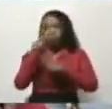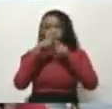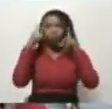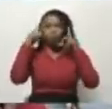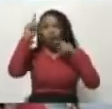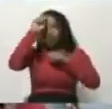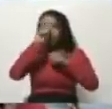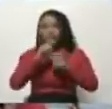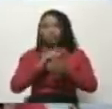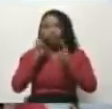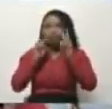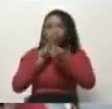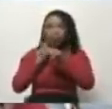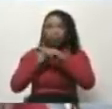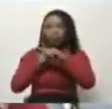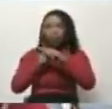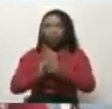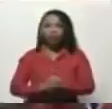gorra.